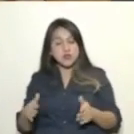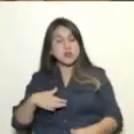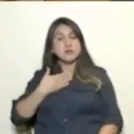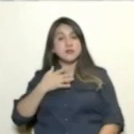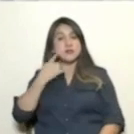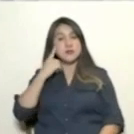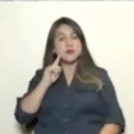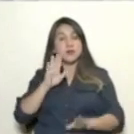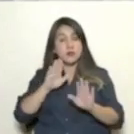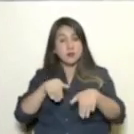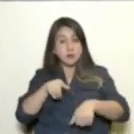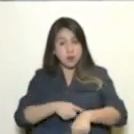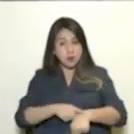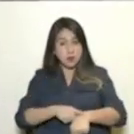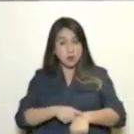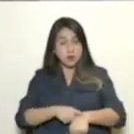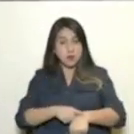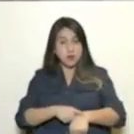Pero a su vez,